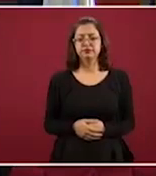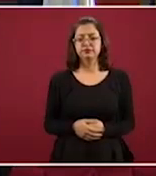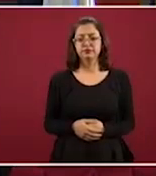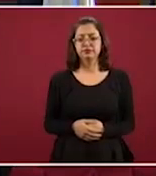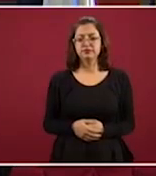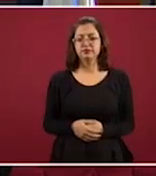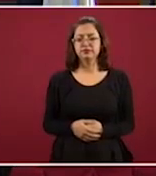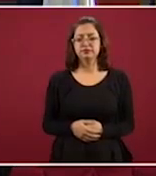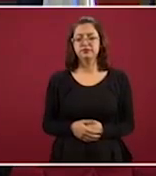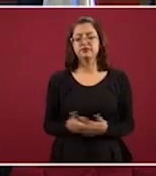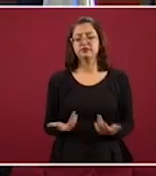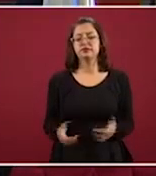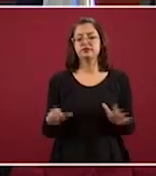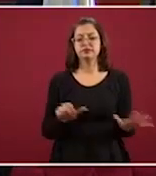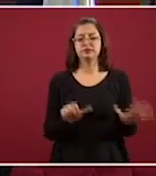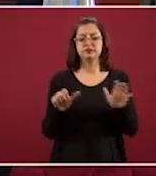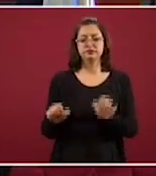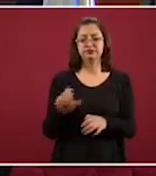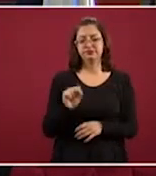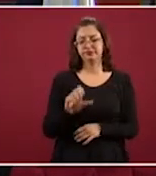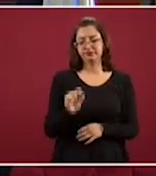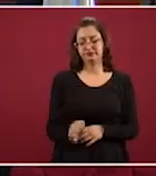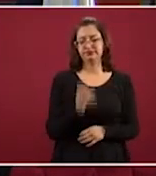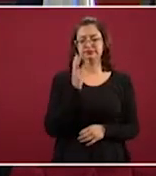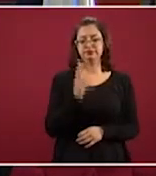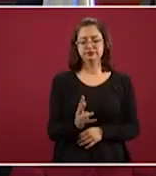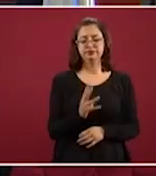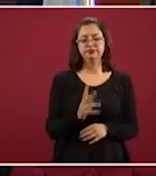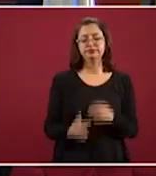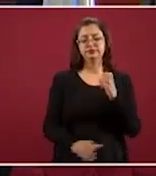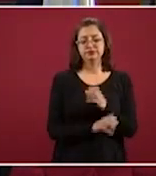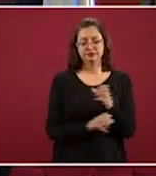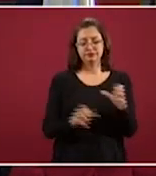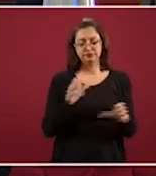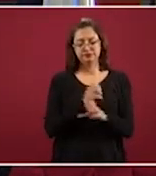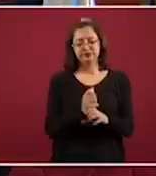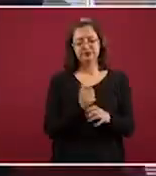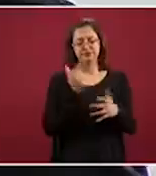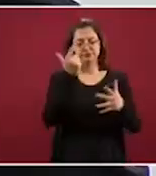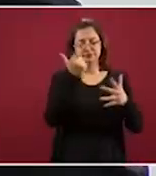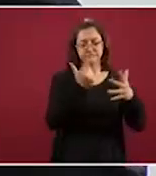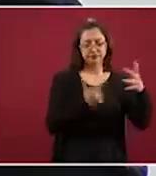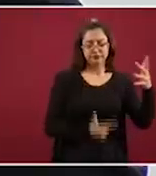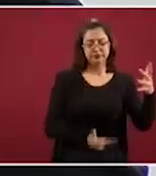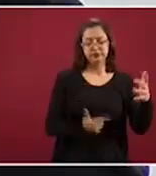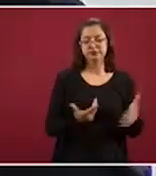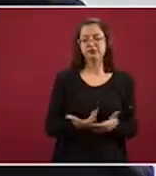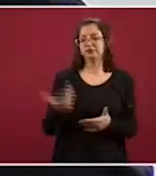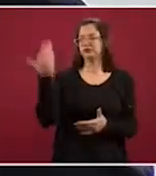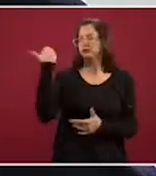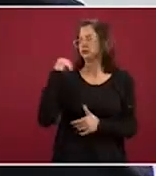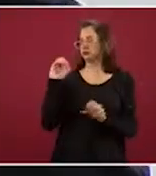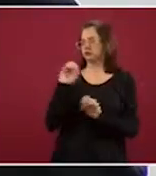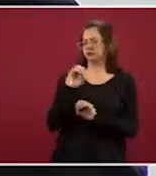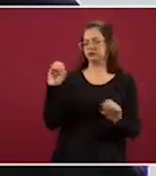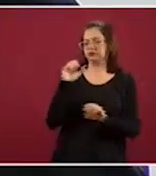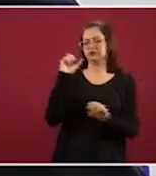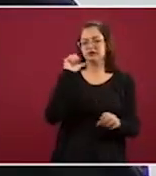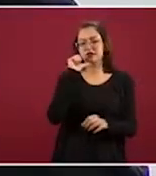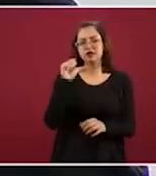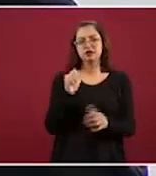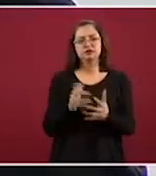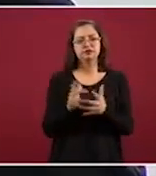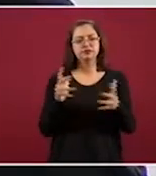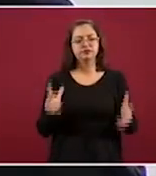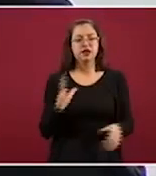Son 674 lotes. Nunca habíamos tenido una subasta con, para que ustedes tengan idea, una subasta amplia, estamos